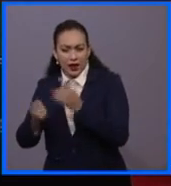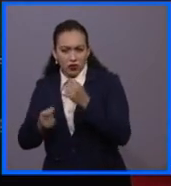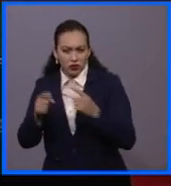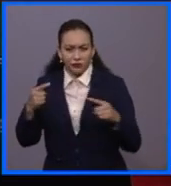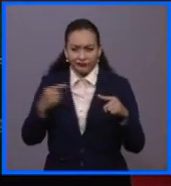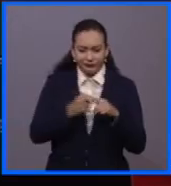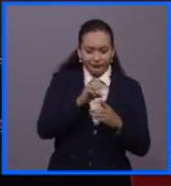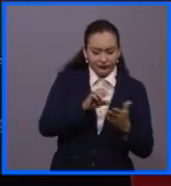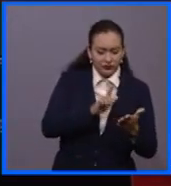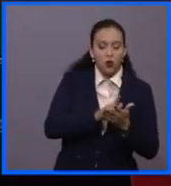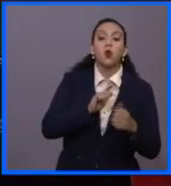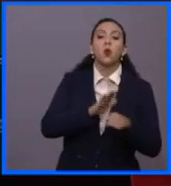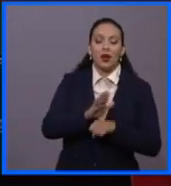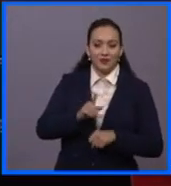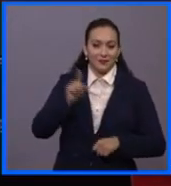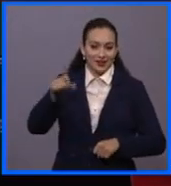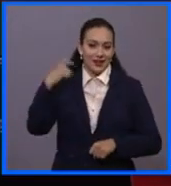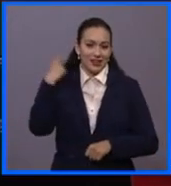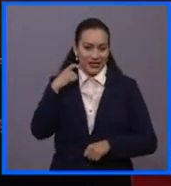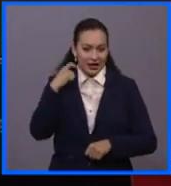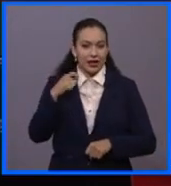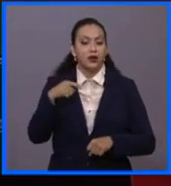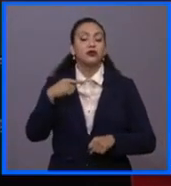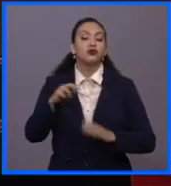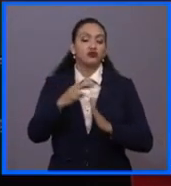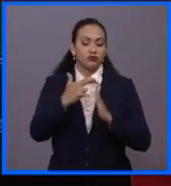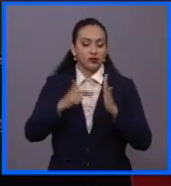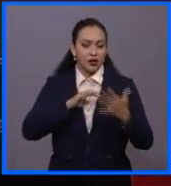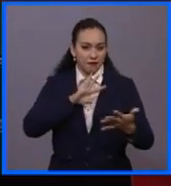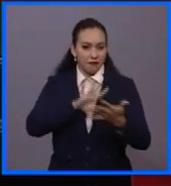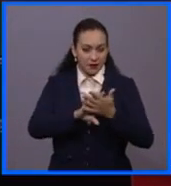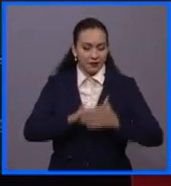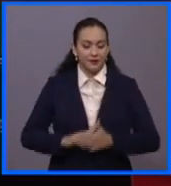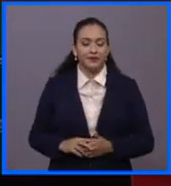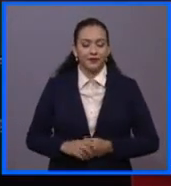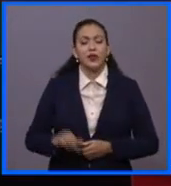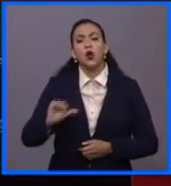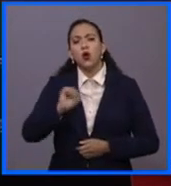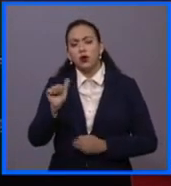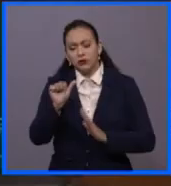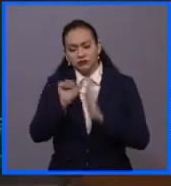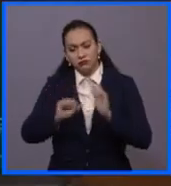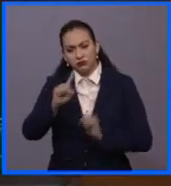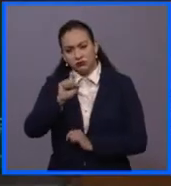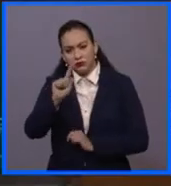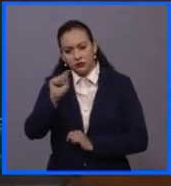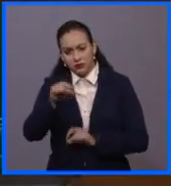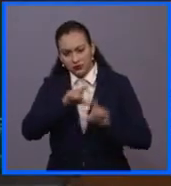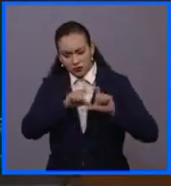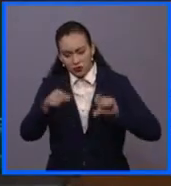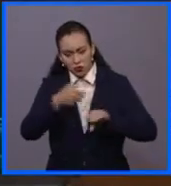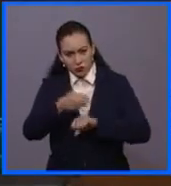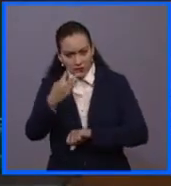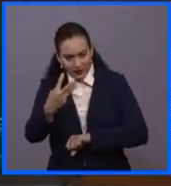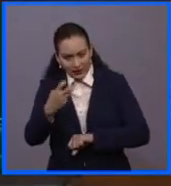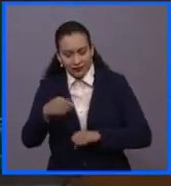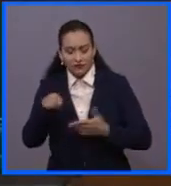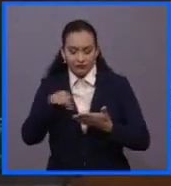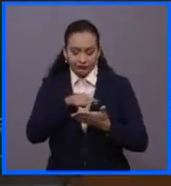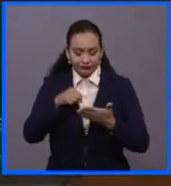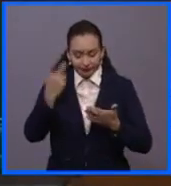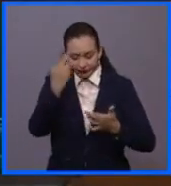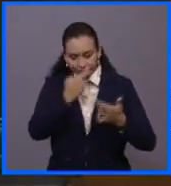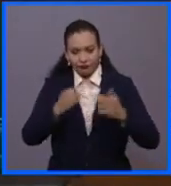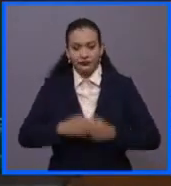del Código Penal de Querétaro. Entre otros temas, invalidó el artículo 170, párrafo tercero de esta disposición,